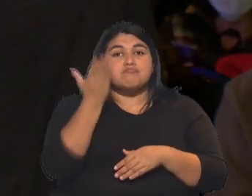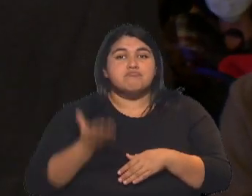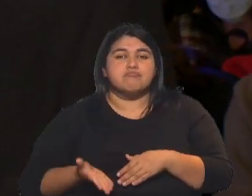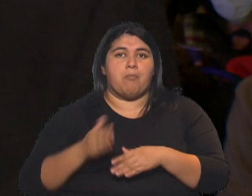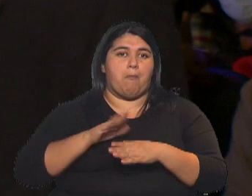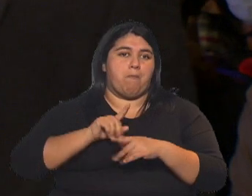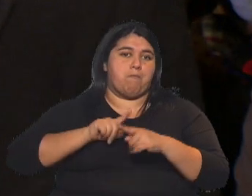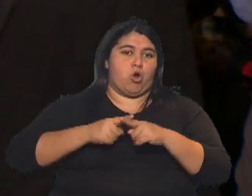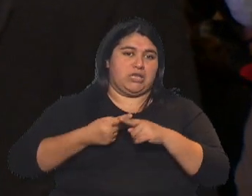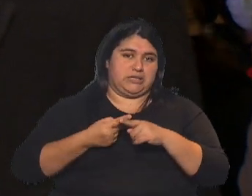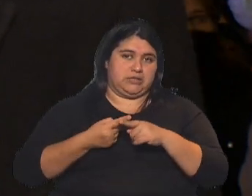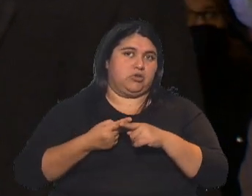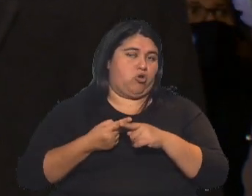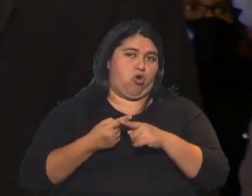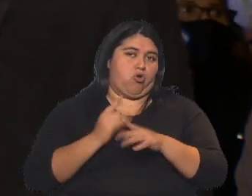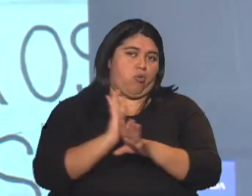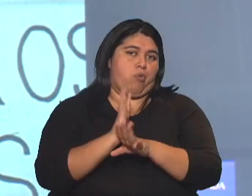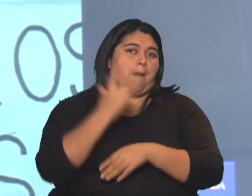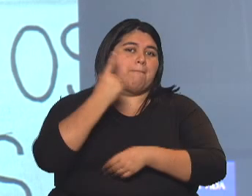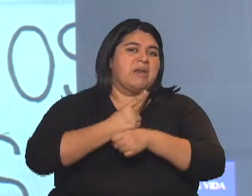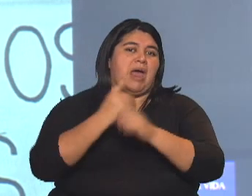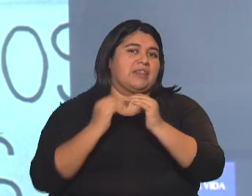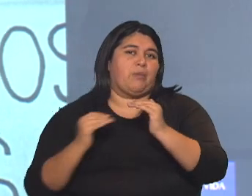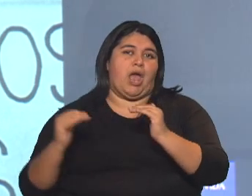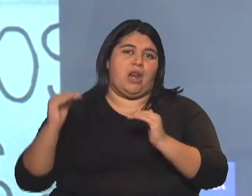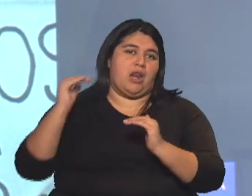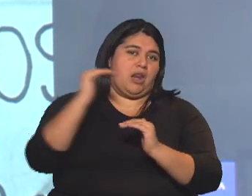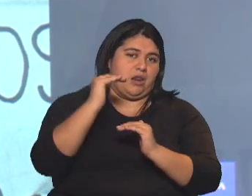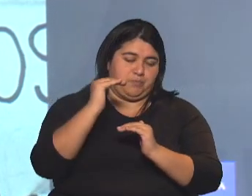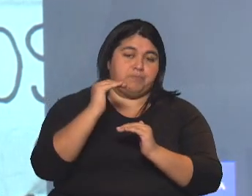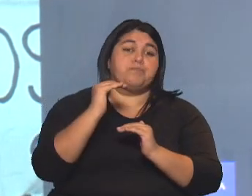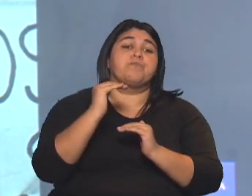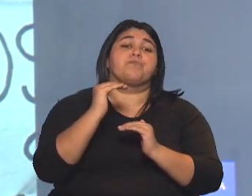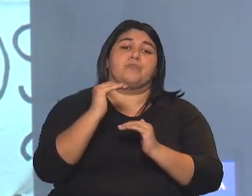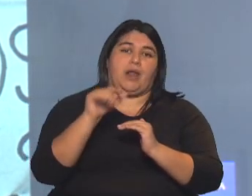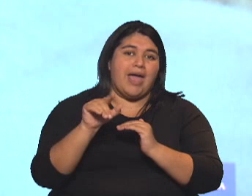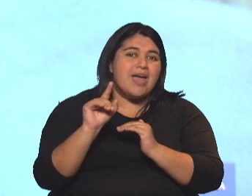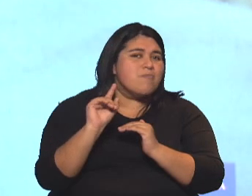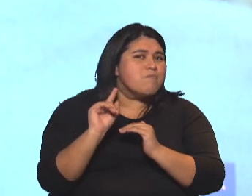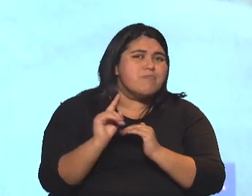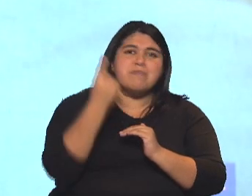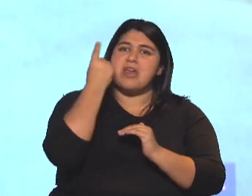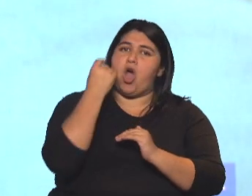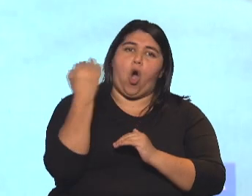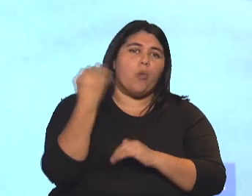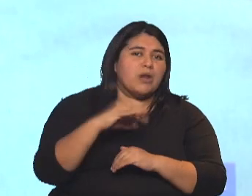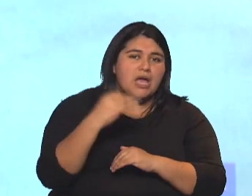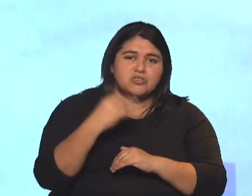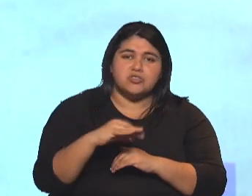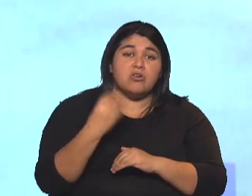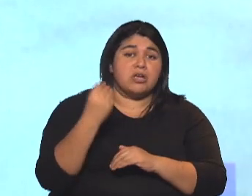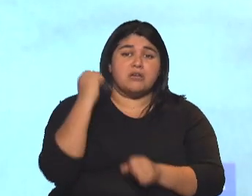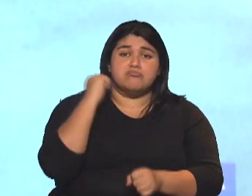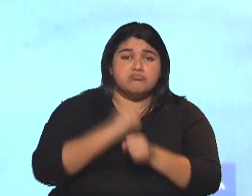político de primer nivel en la Argentina. Entonces, la primera obligación es hacer un